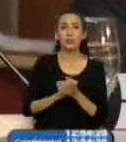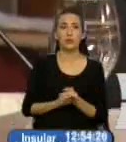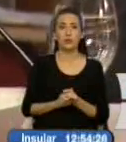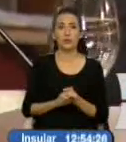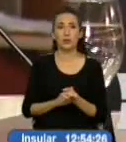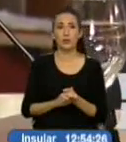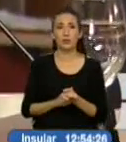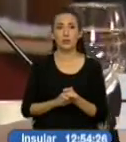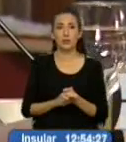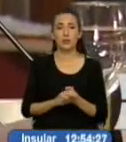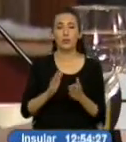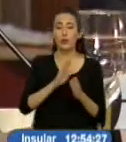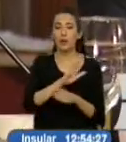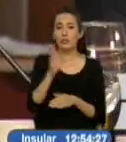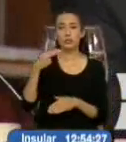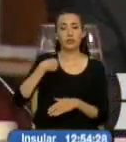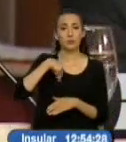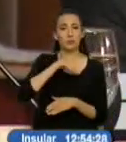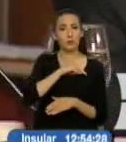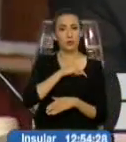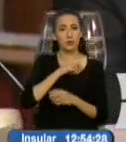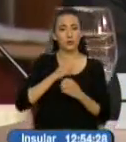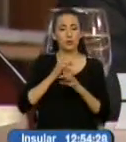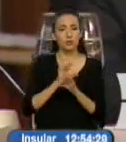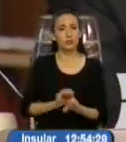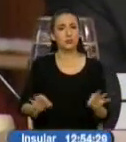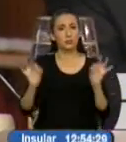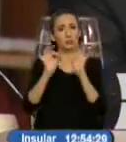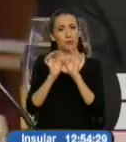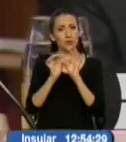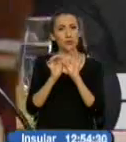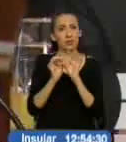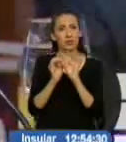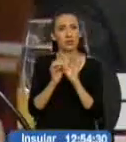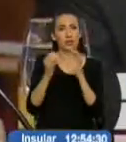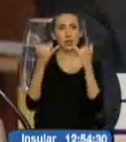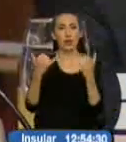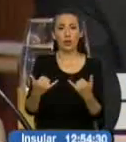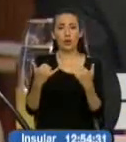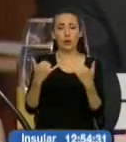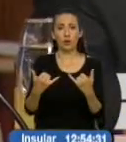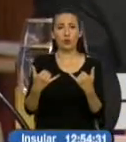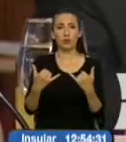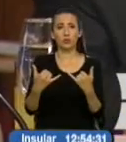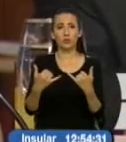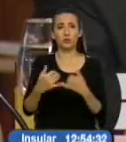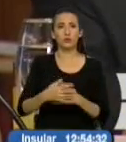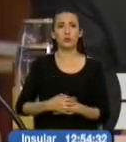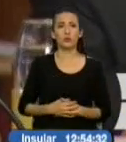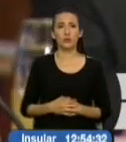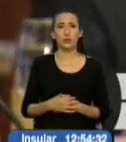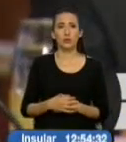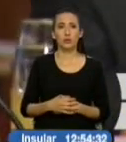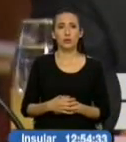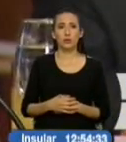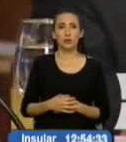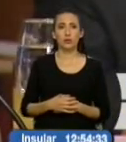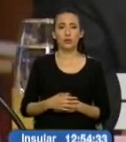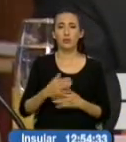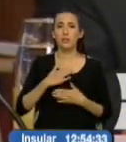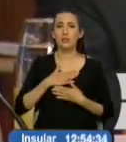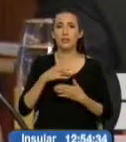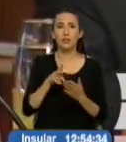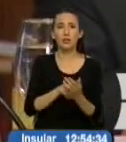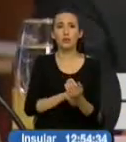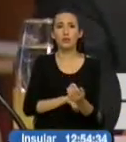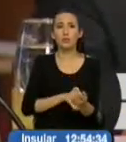Para alguien como nosotros es inédito asistir a un evento de estos. No estamos muy